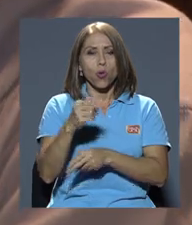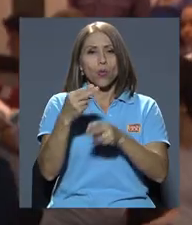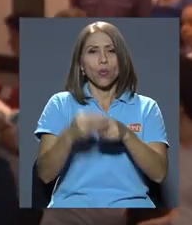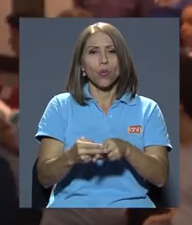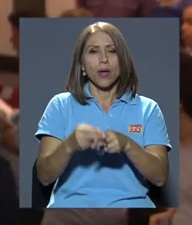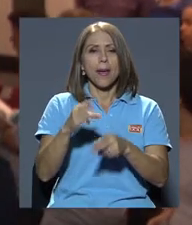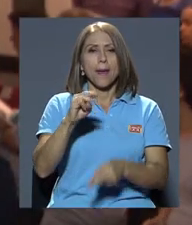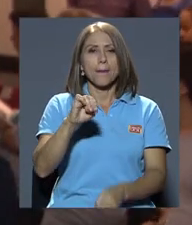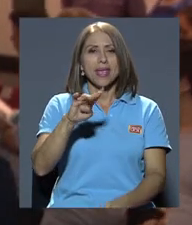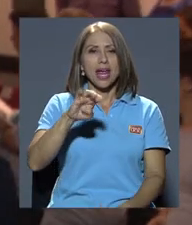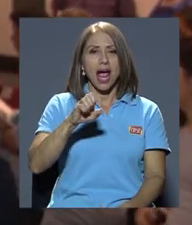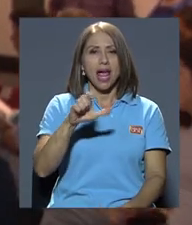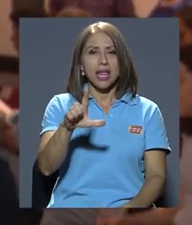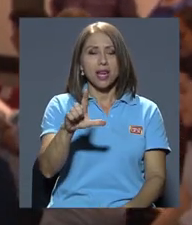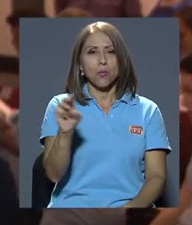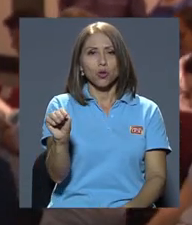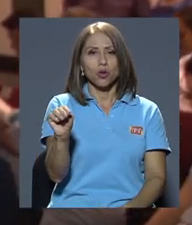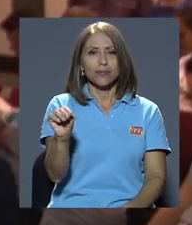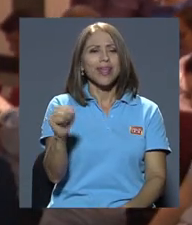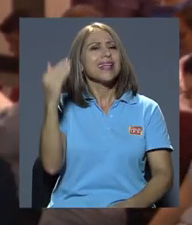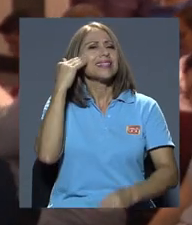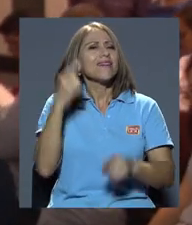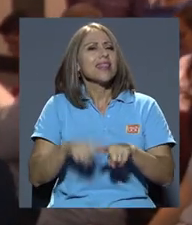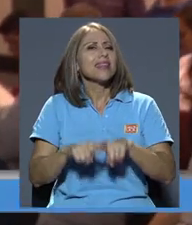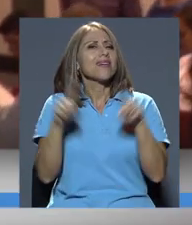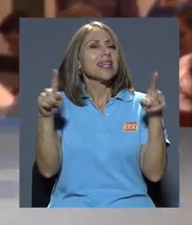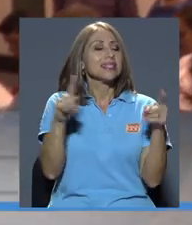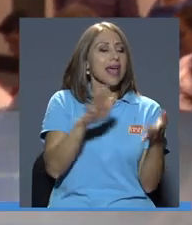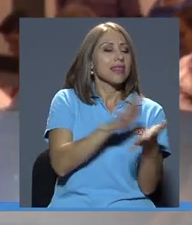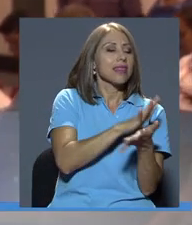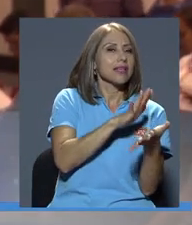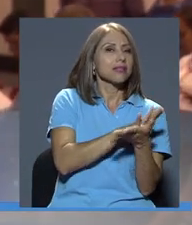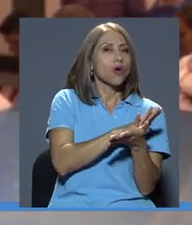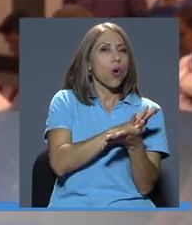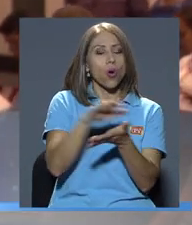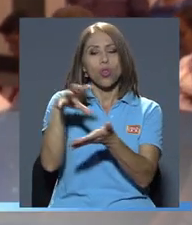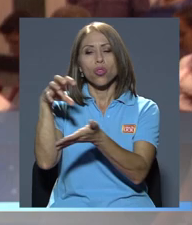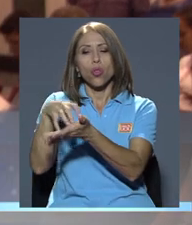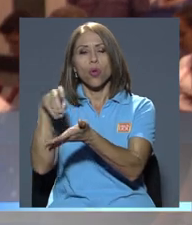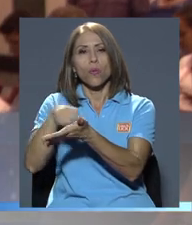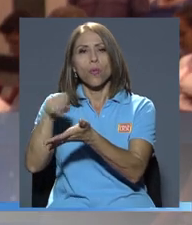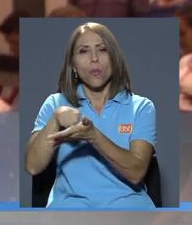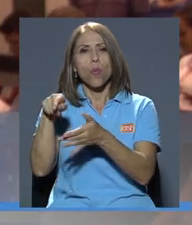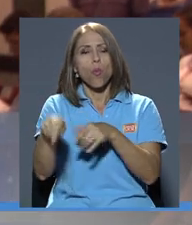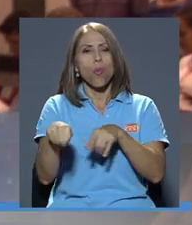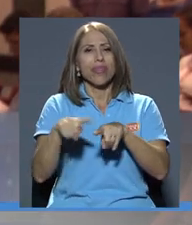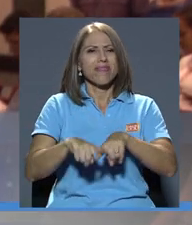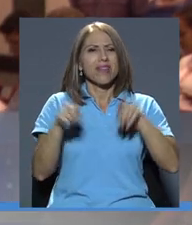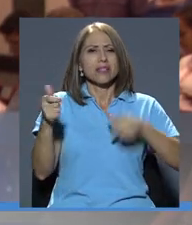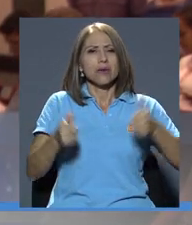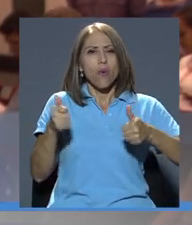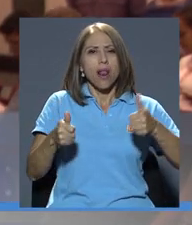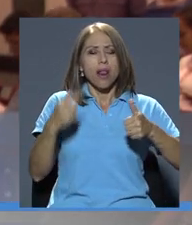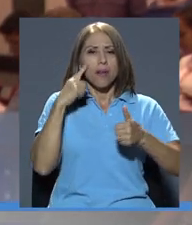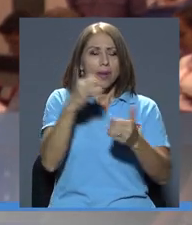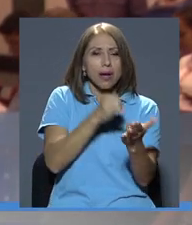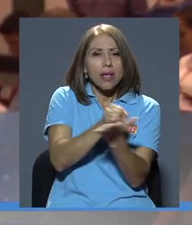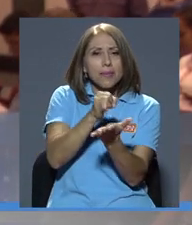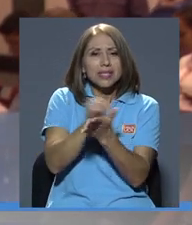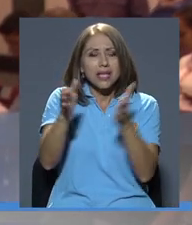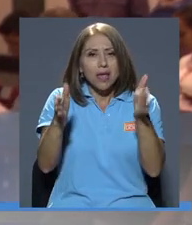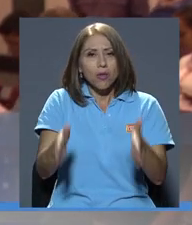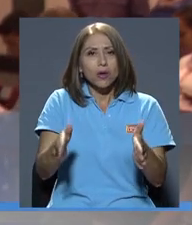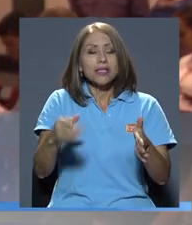Creo que es muy importante saber la diferencia entre texto y documento, sobre todo para los investigadores, y para poder enlazar, para poder